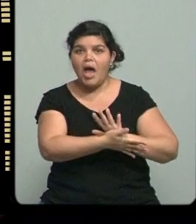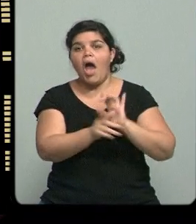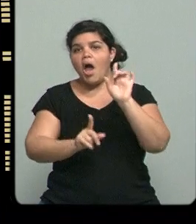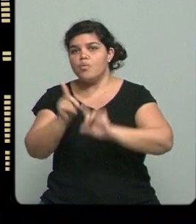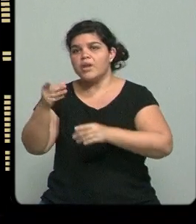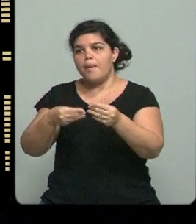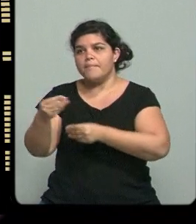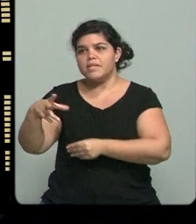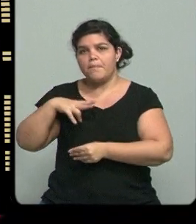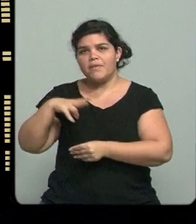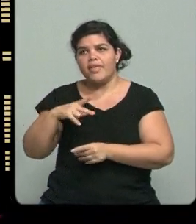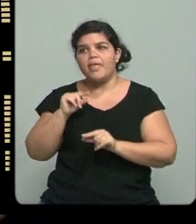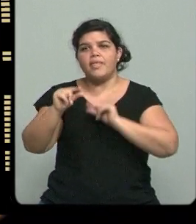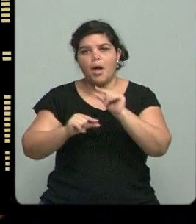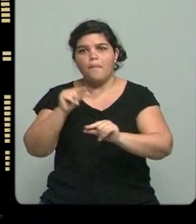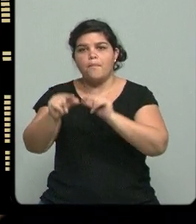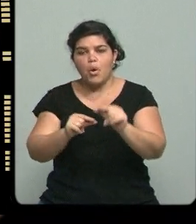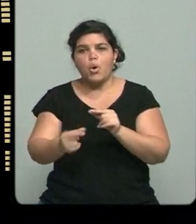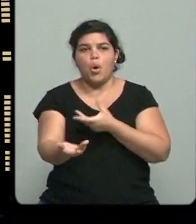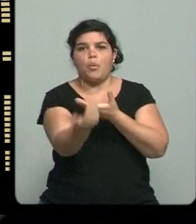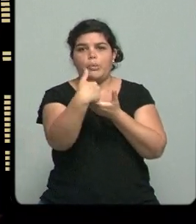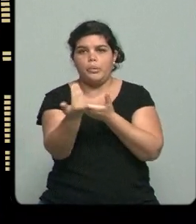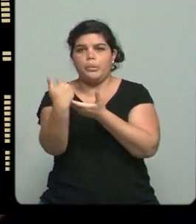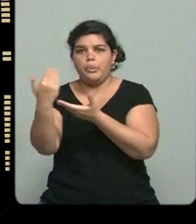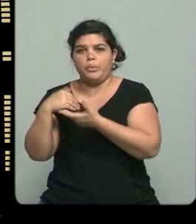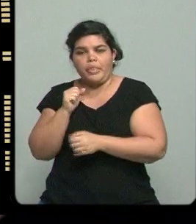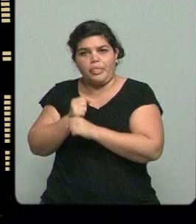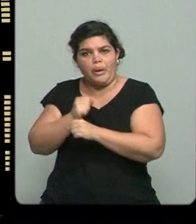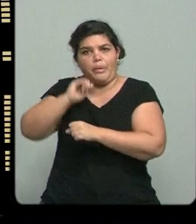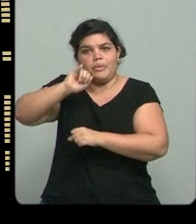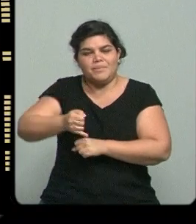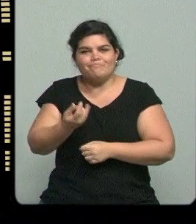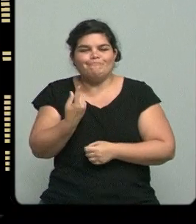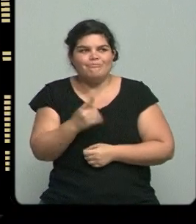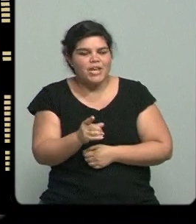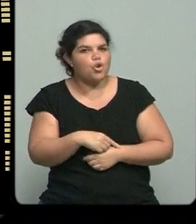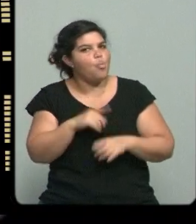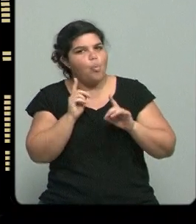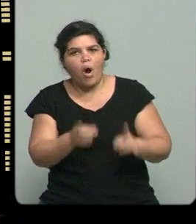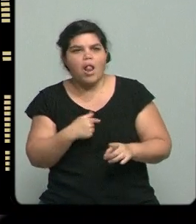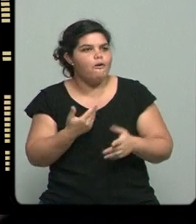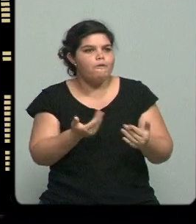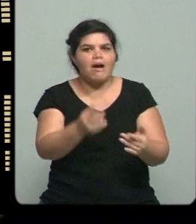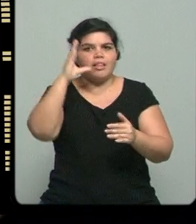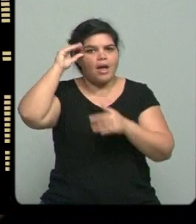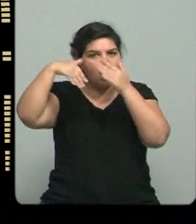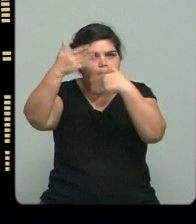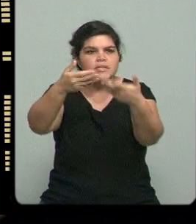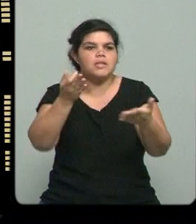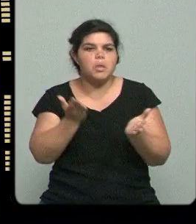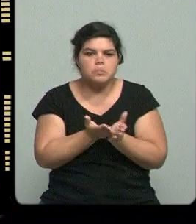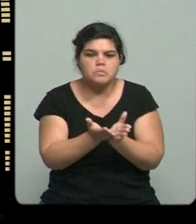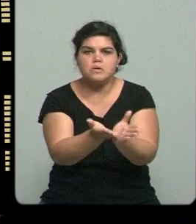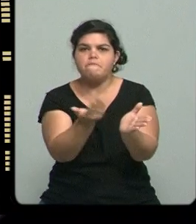han comenzado a incorporarlas a través de políticas inclusivas, la falta de estudio y formación es una de las barreras